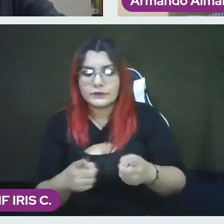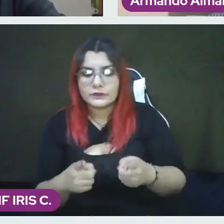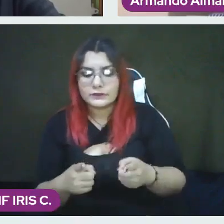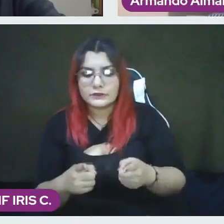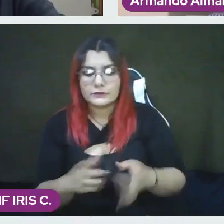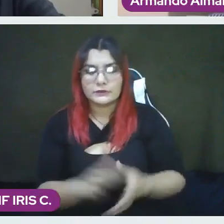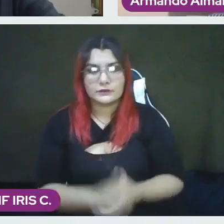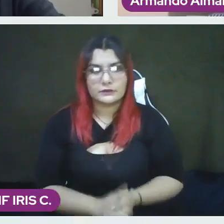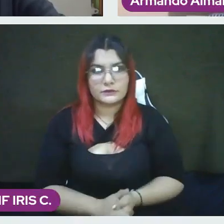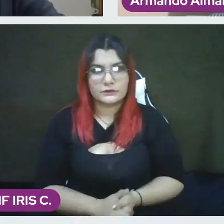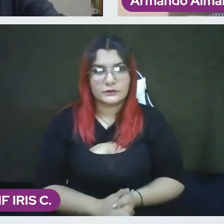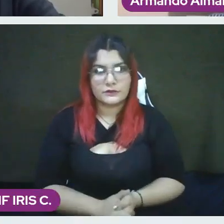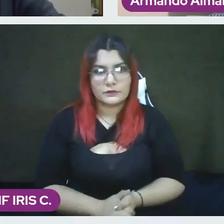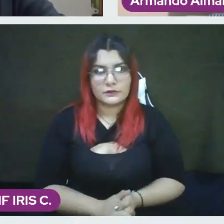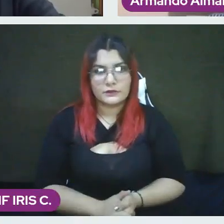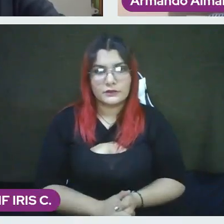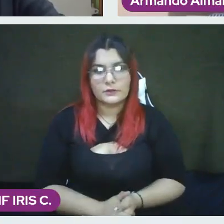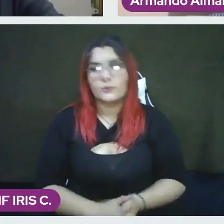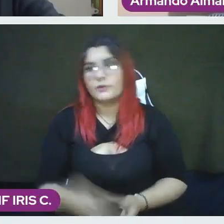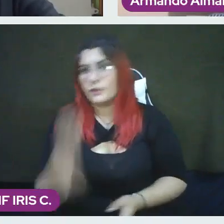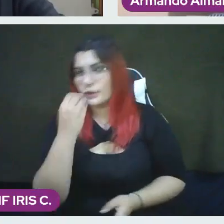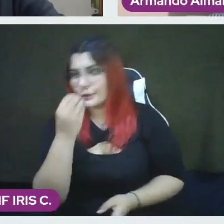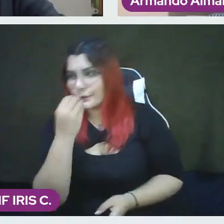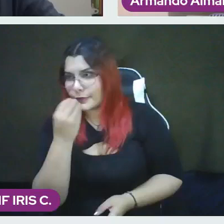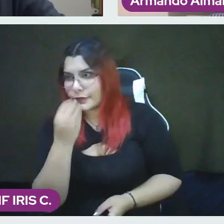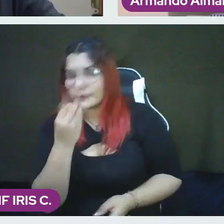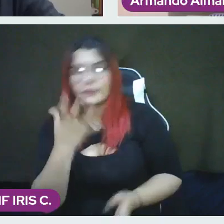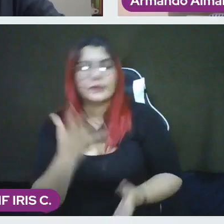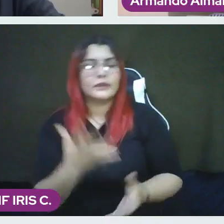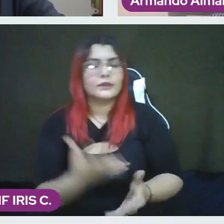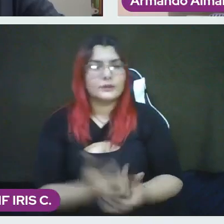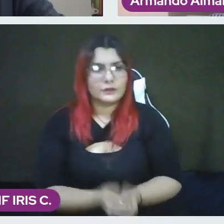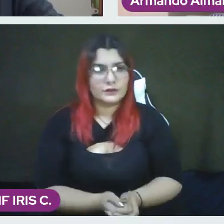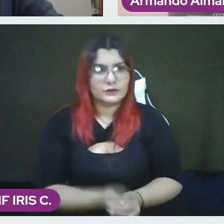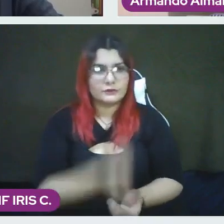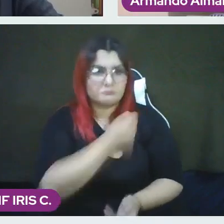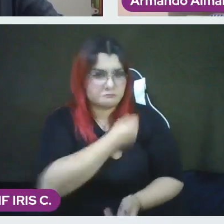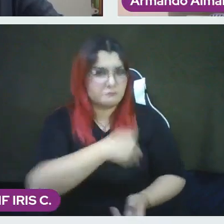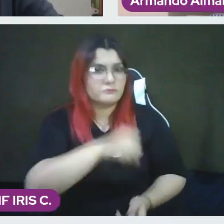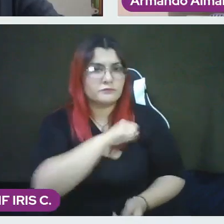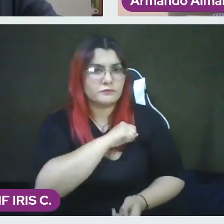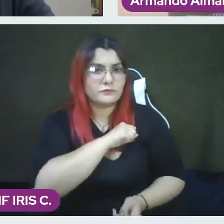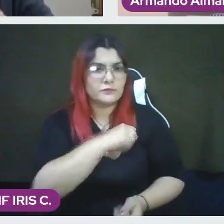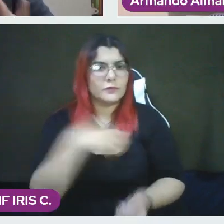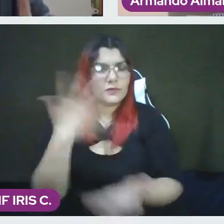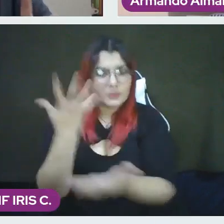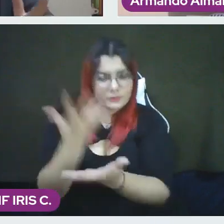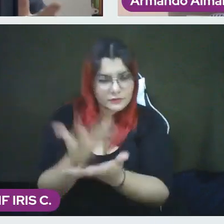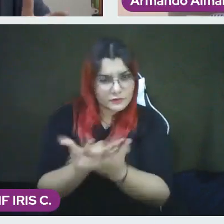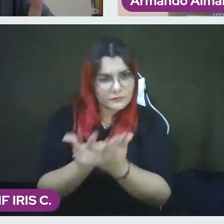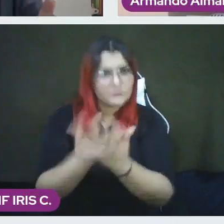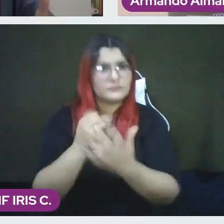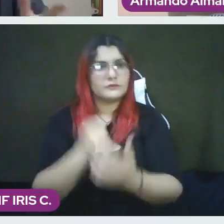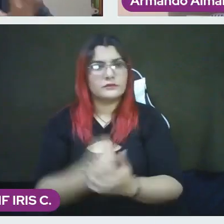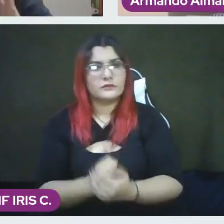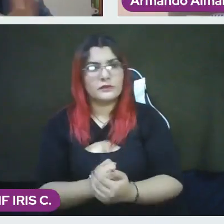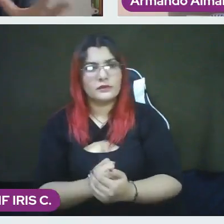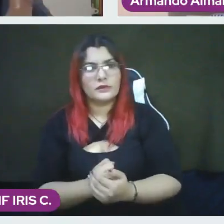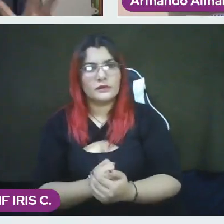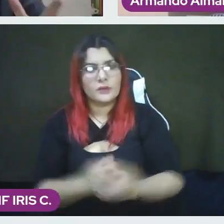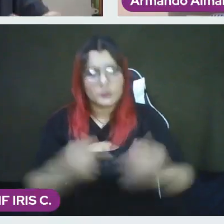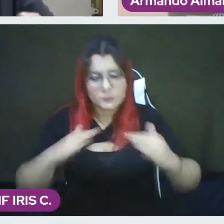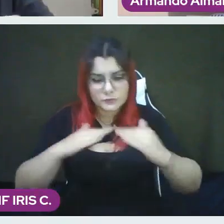Una alimentación saludable, hacer ejercicio, ¿no? El descanso adecuado, establecer límites, como bien decía, también